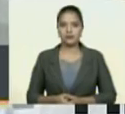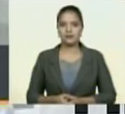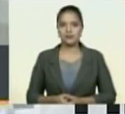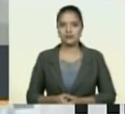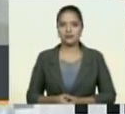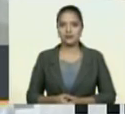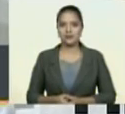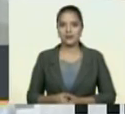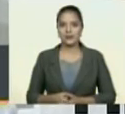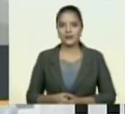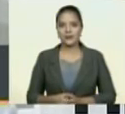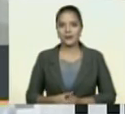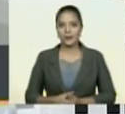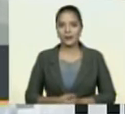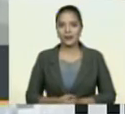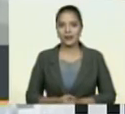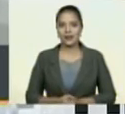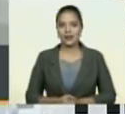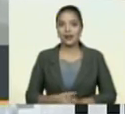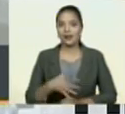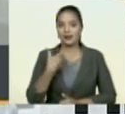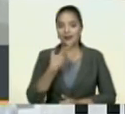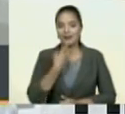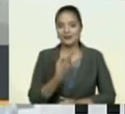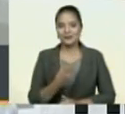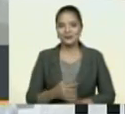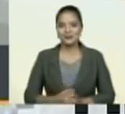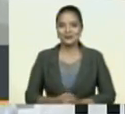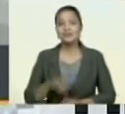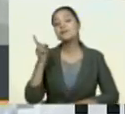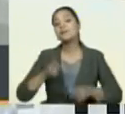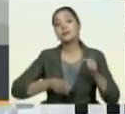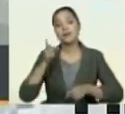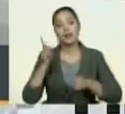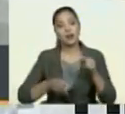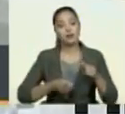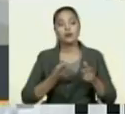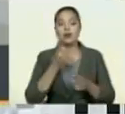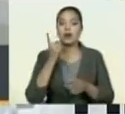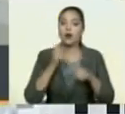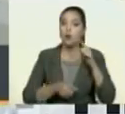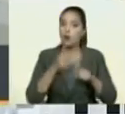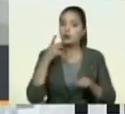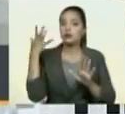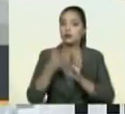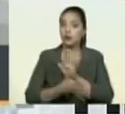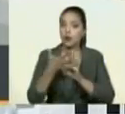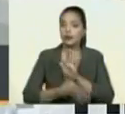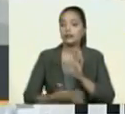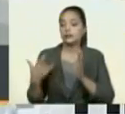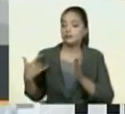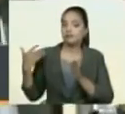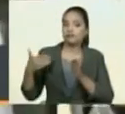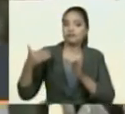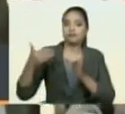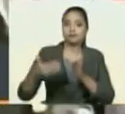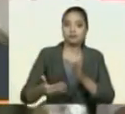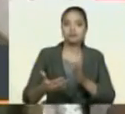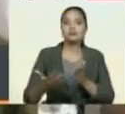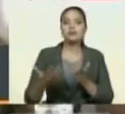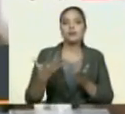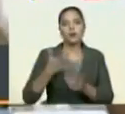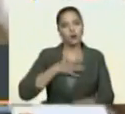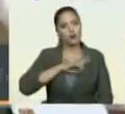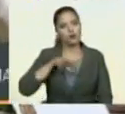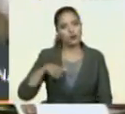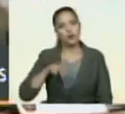Queremos también decir algunas cosas en relación que hemos venido viendo